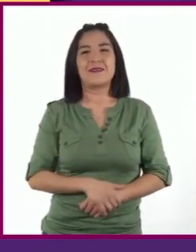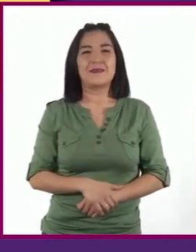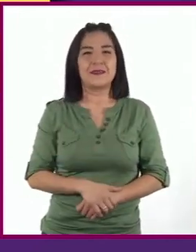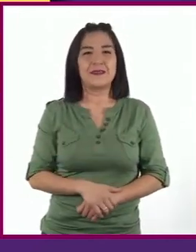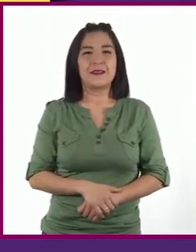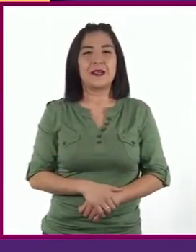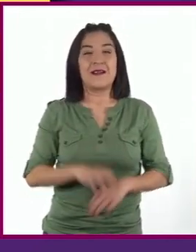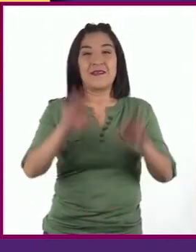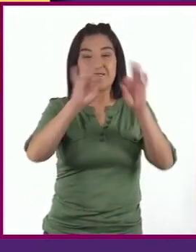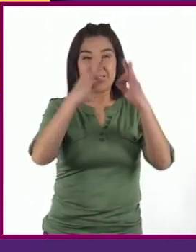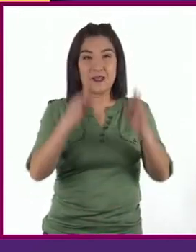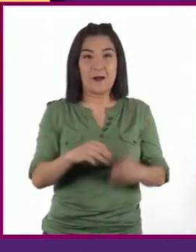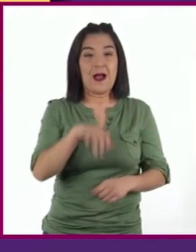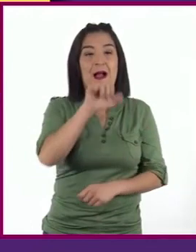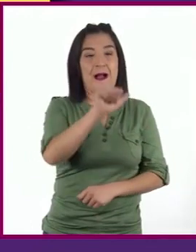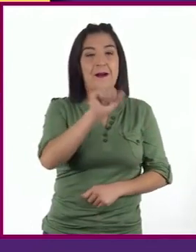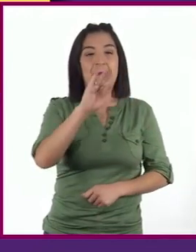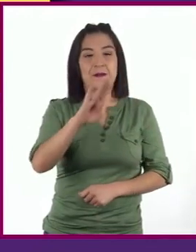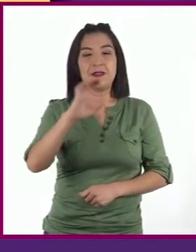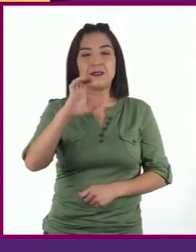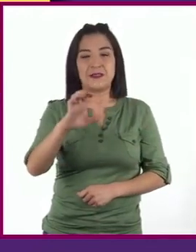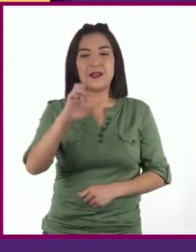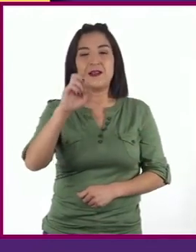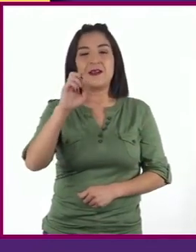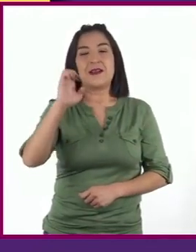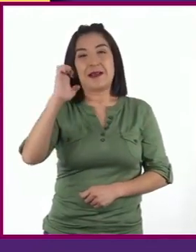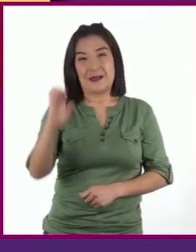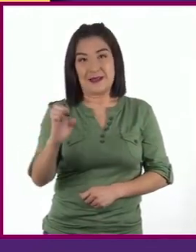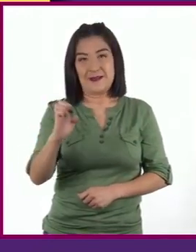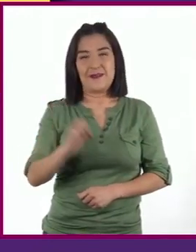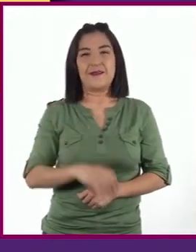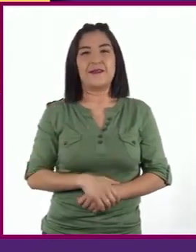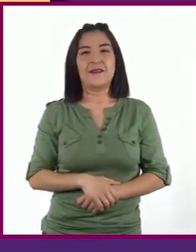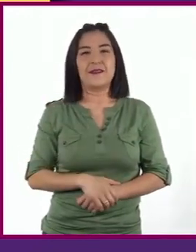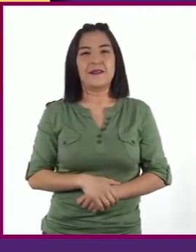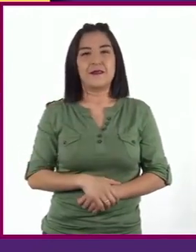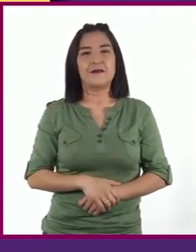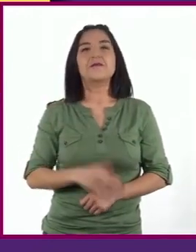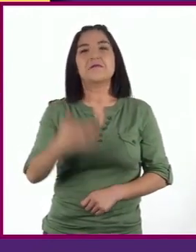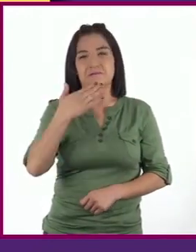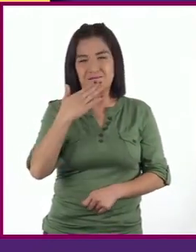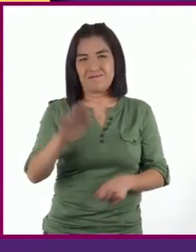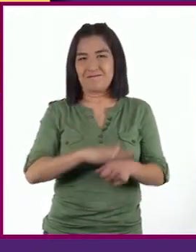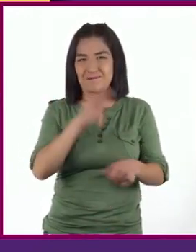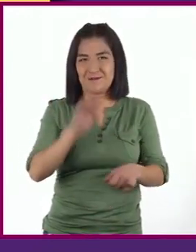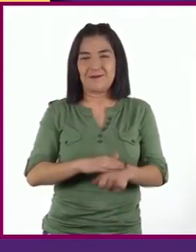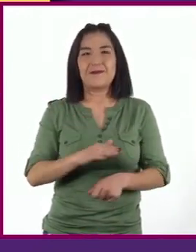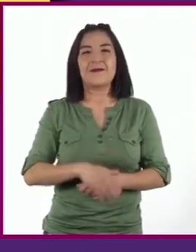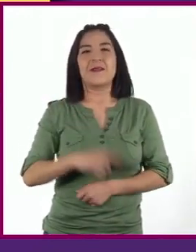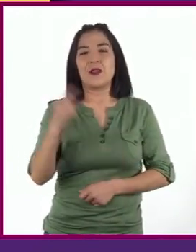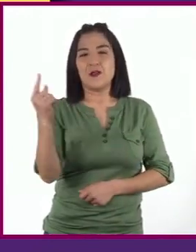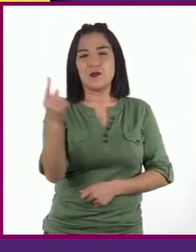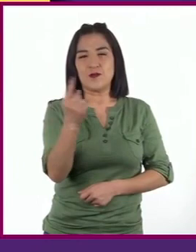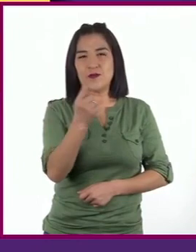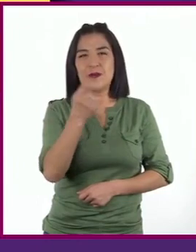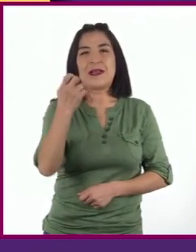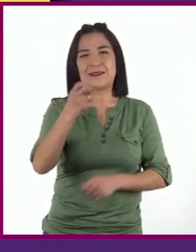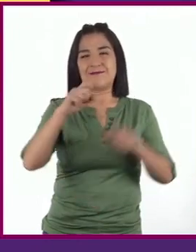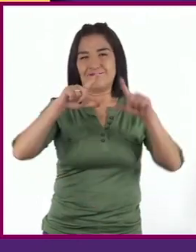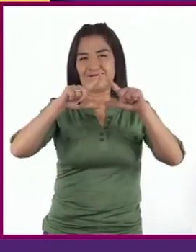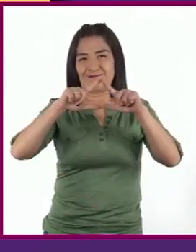Las figuras A, B, C y E son las correctas en la rotación de este